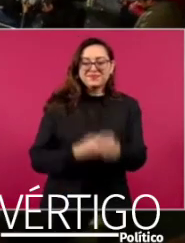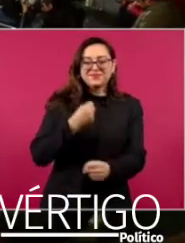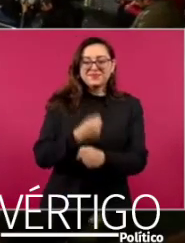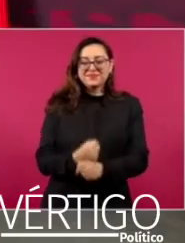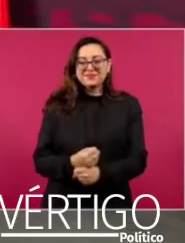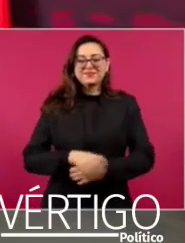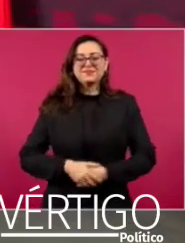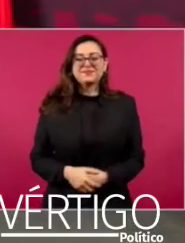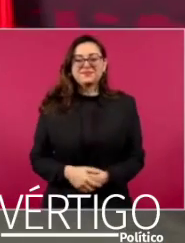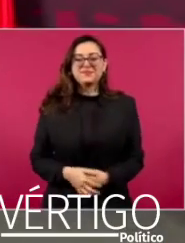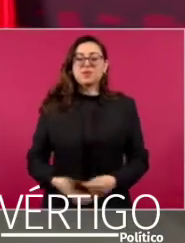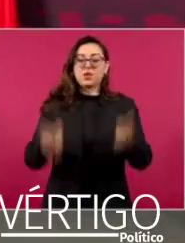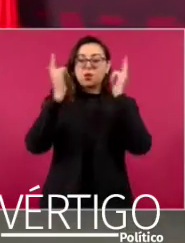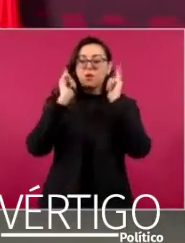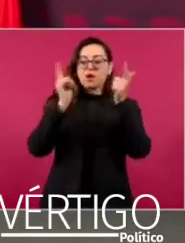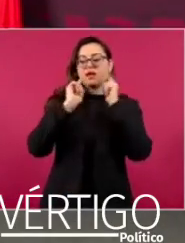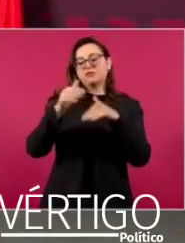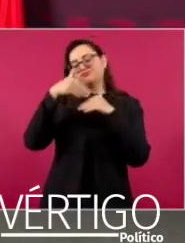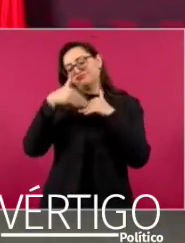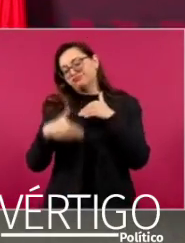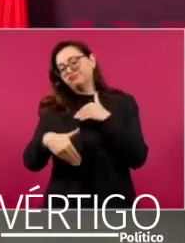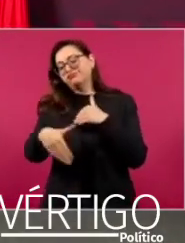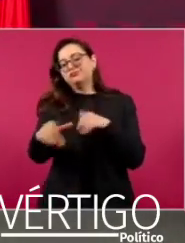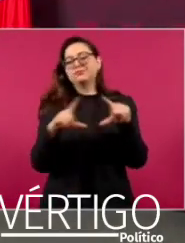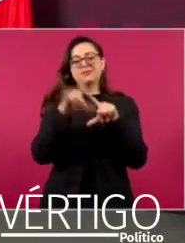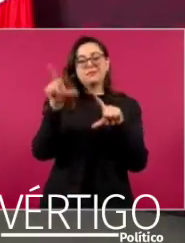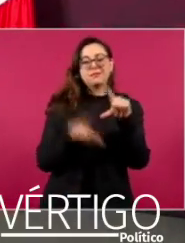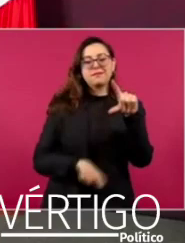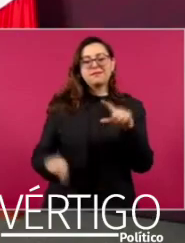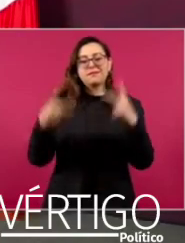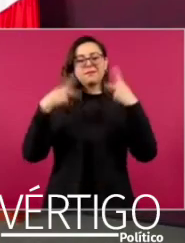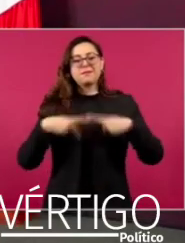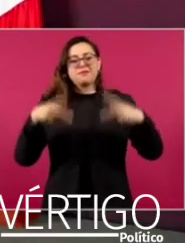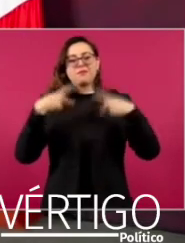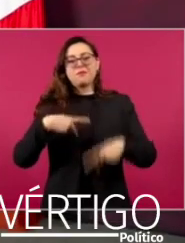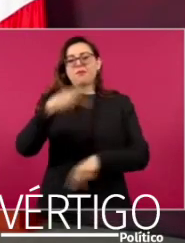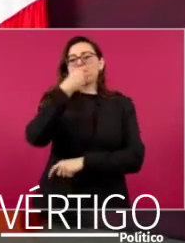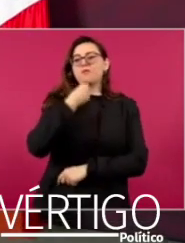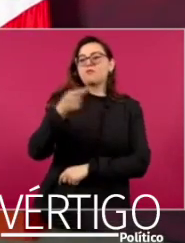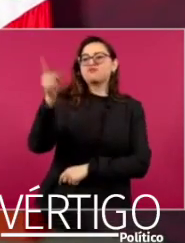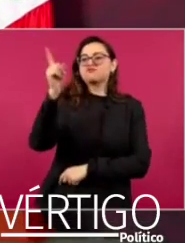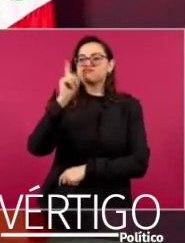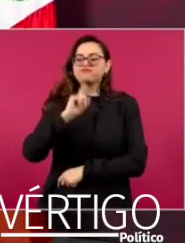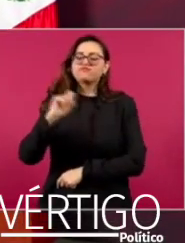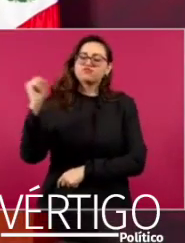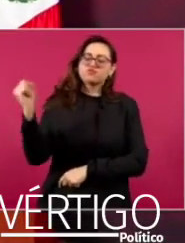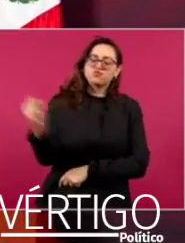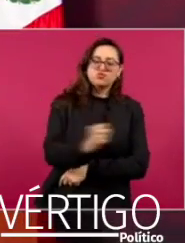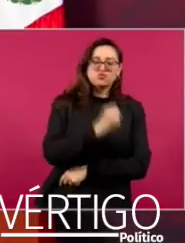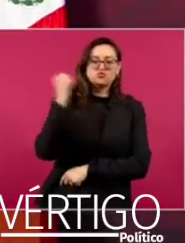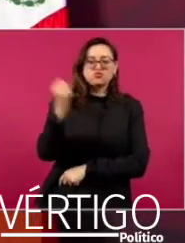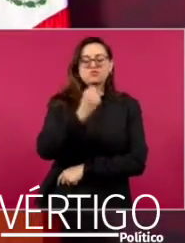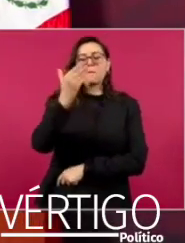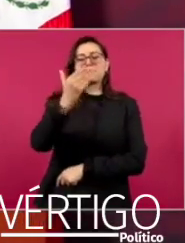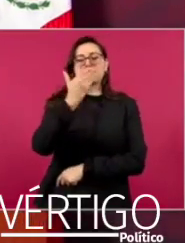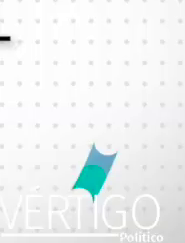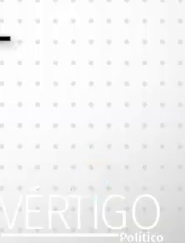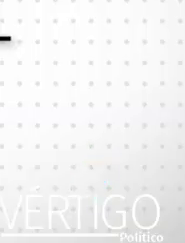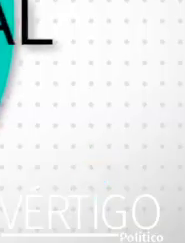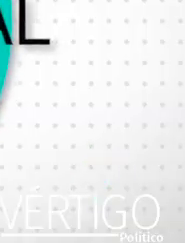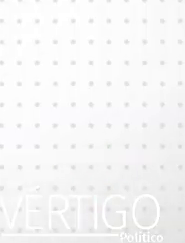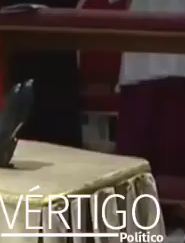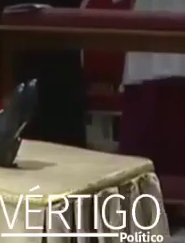El presidente López Obrador anuncia que el mandatario brasileño Lula da Silva tiene intenciones de visitar México